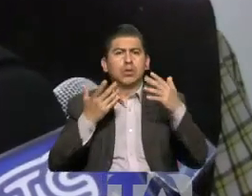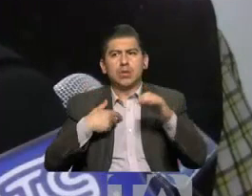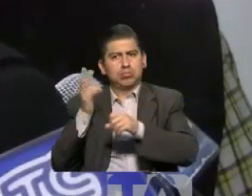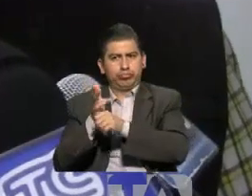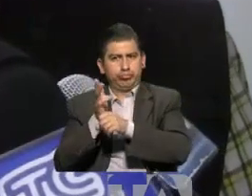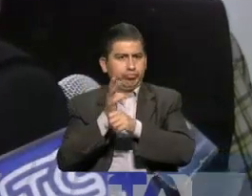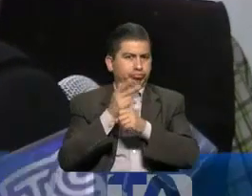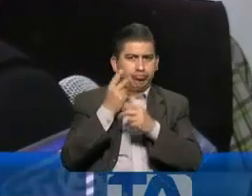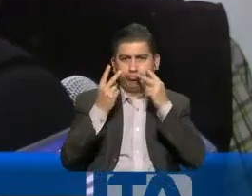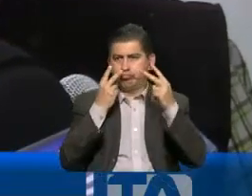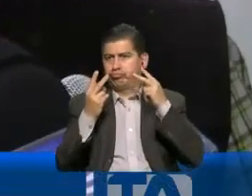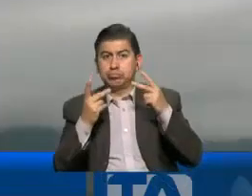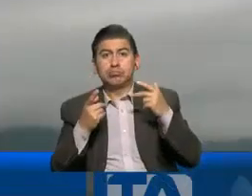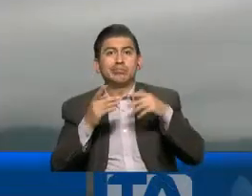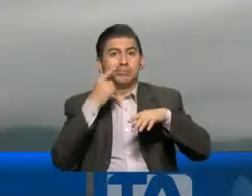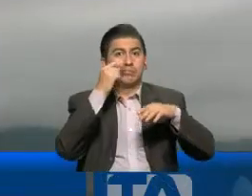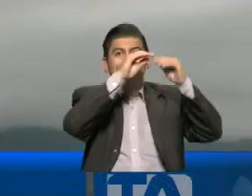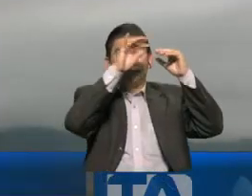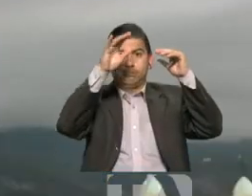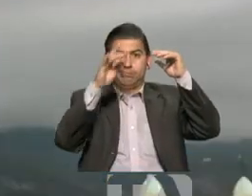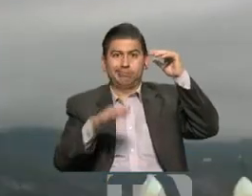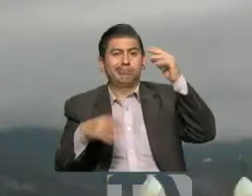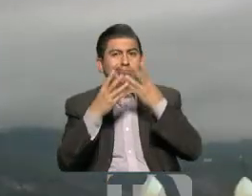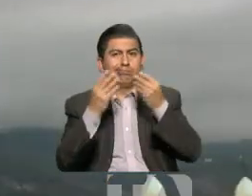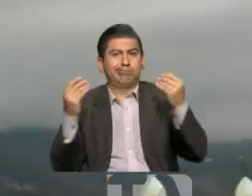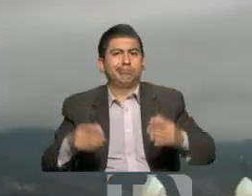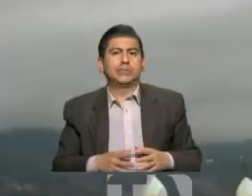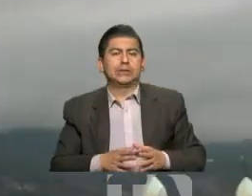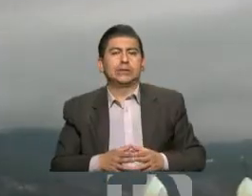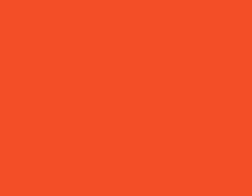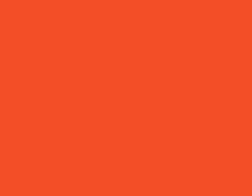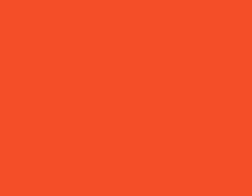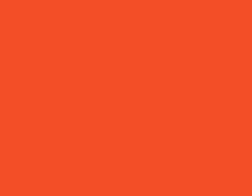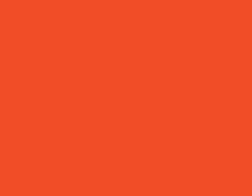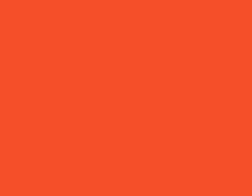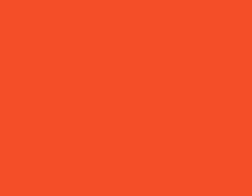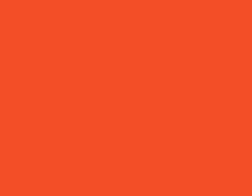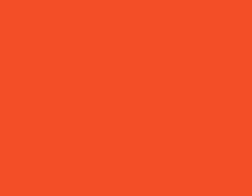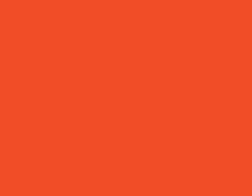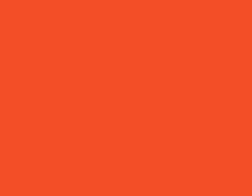afectados para poder verificar la caída de ceniza. En Riobamba, Mercedes Chávez, 24 horas.